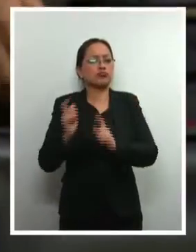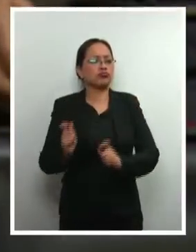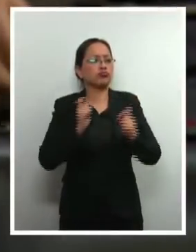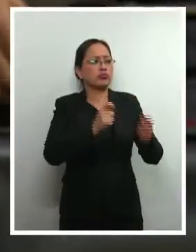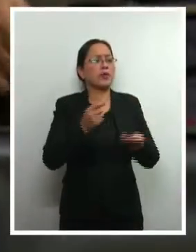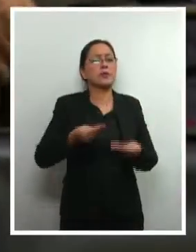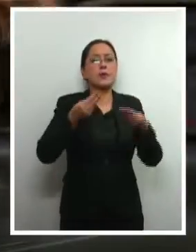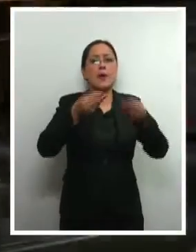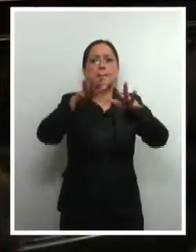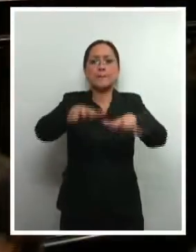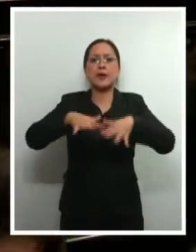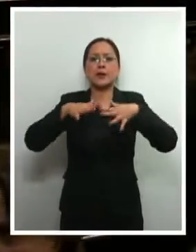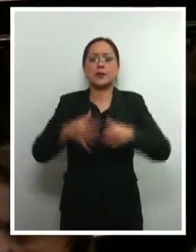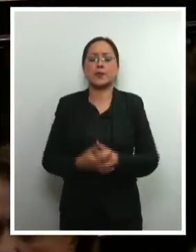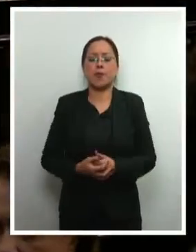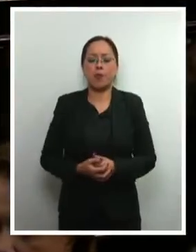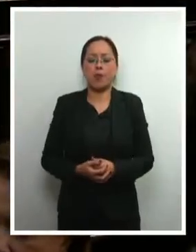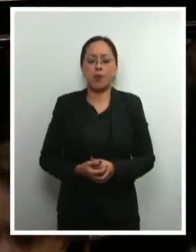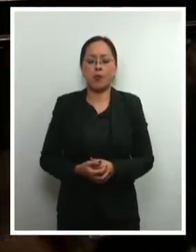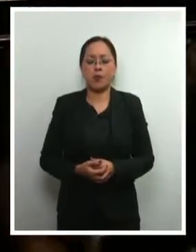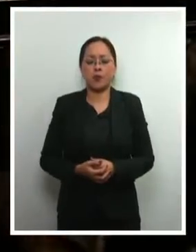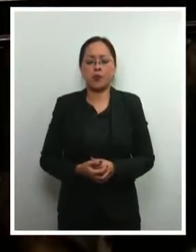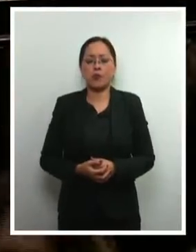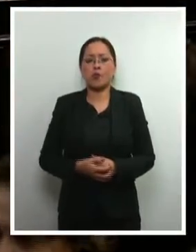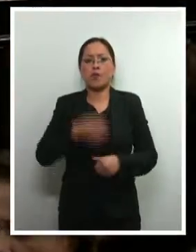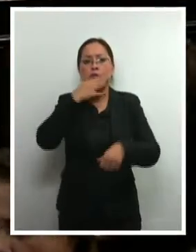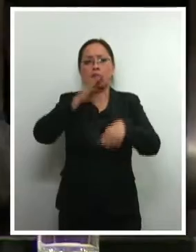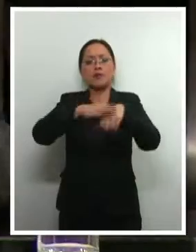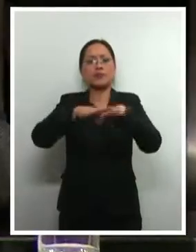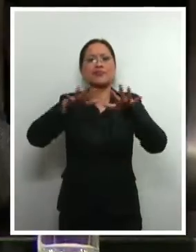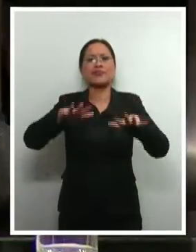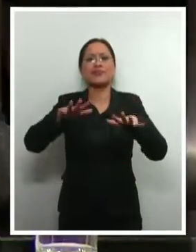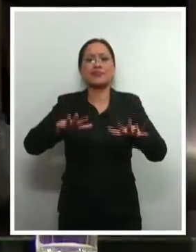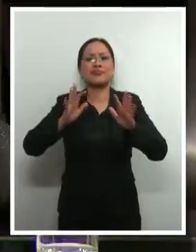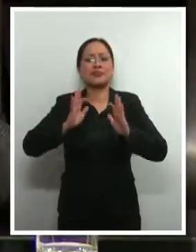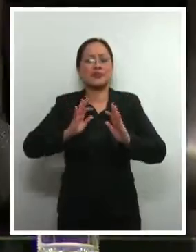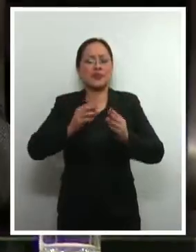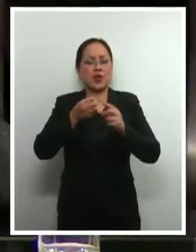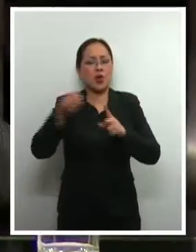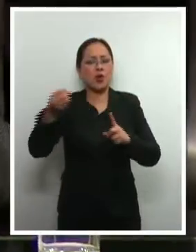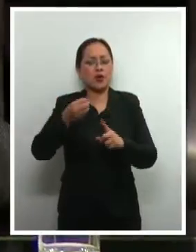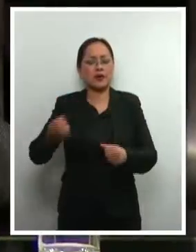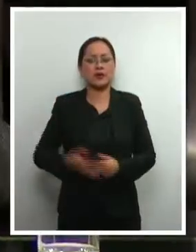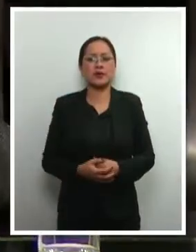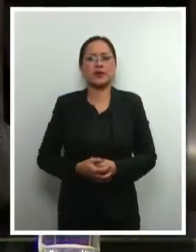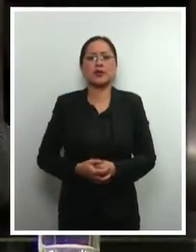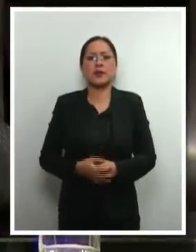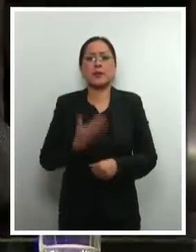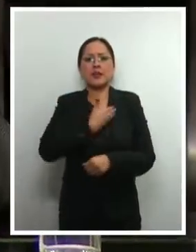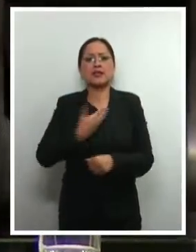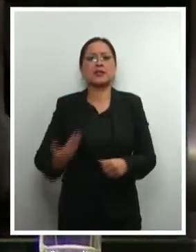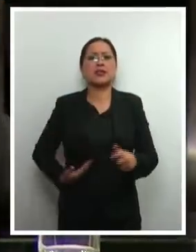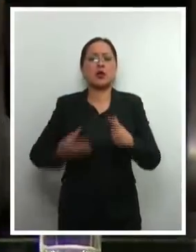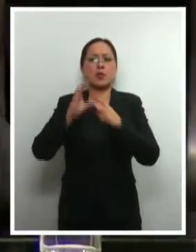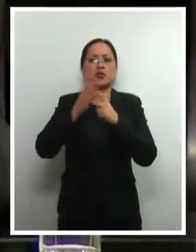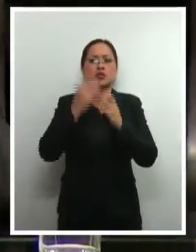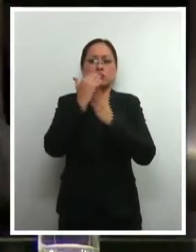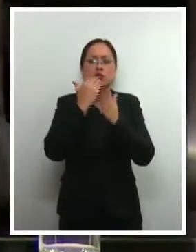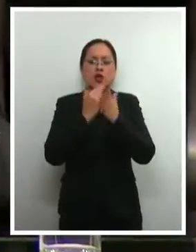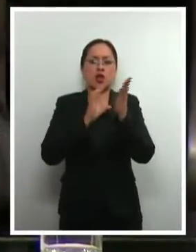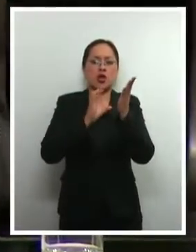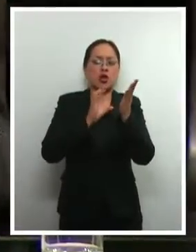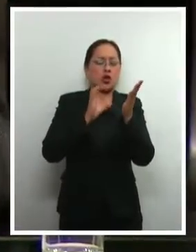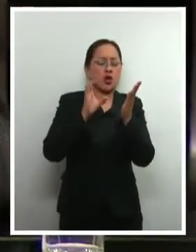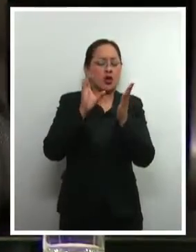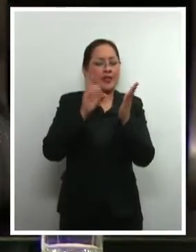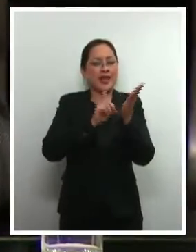Pleno. Muy bien, orden de la sala. Tiene el uso de la palabra la presidenta de la Comisión de Carta de Derechos, Marcela